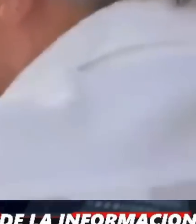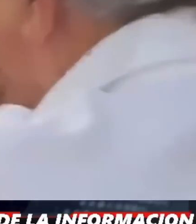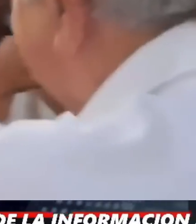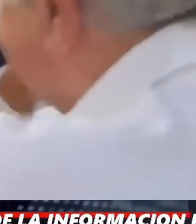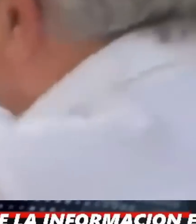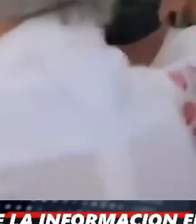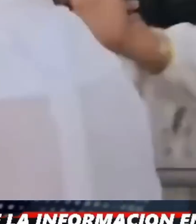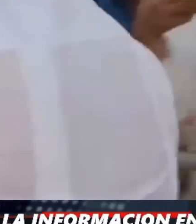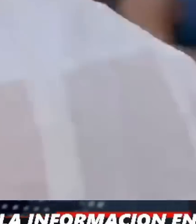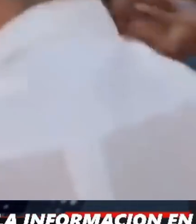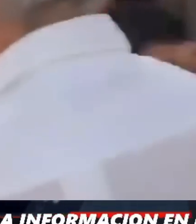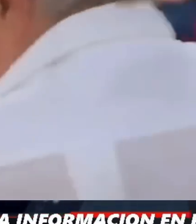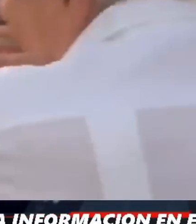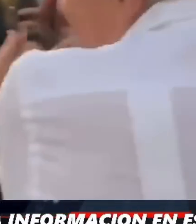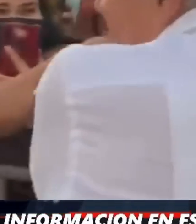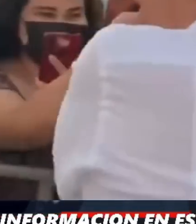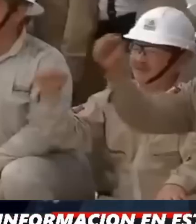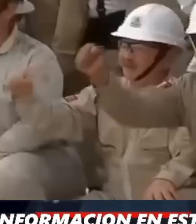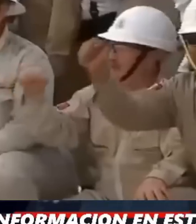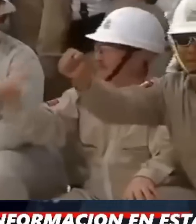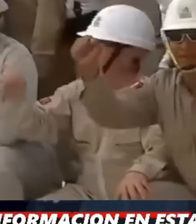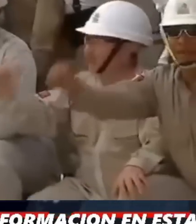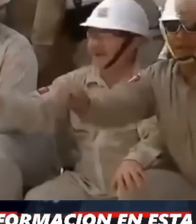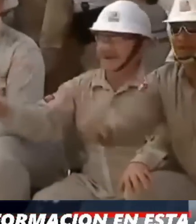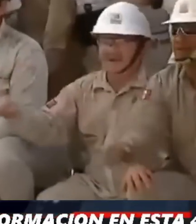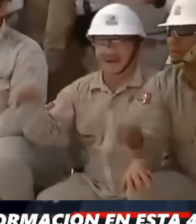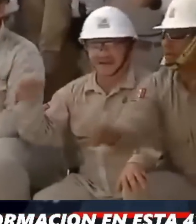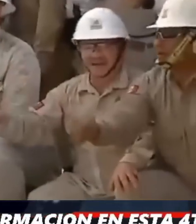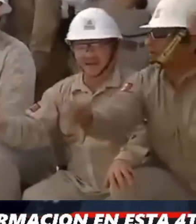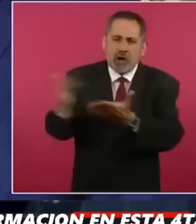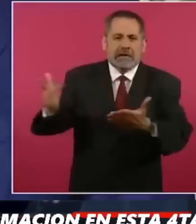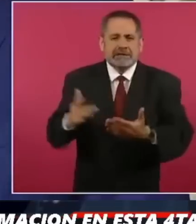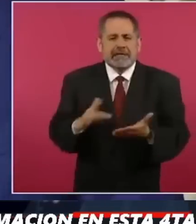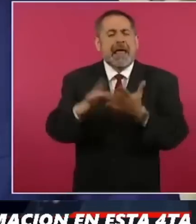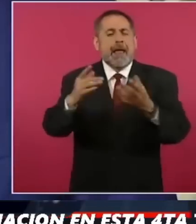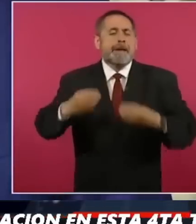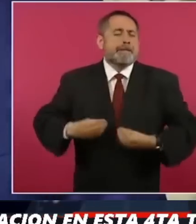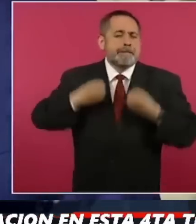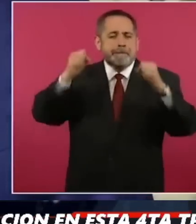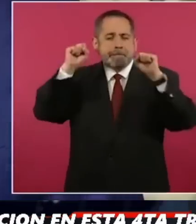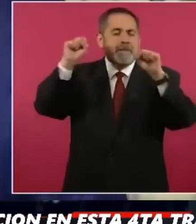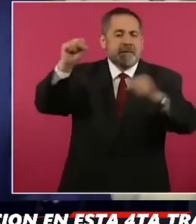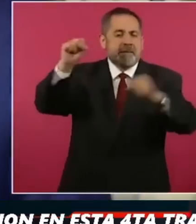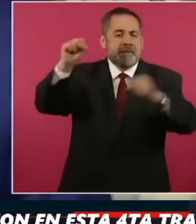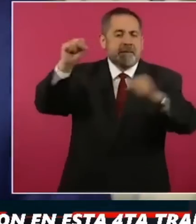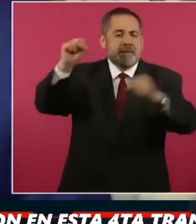patria. ¡Que viva México! ¡Viva México! ¡Viva México!